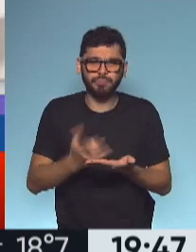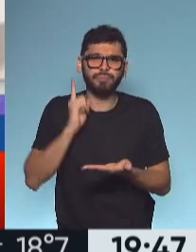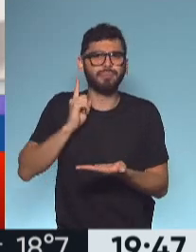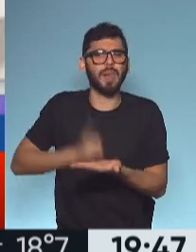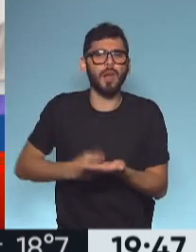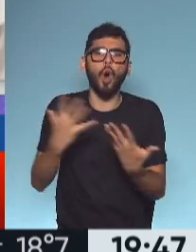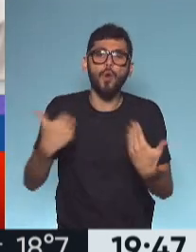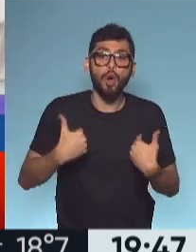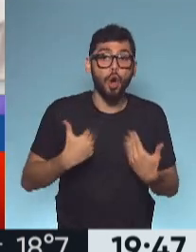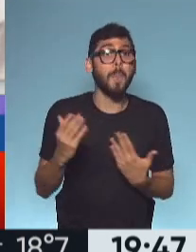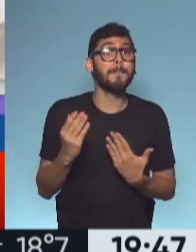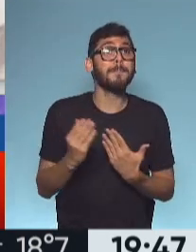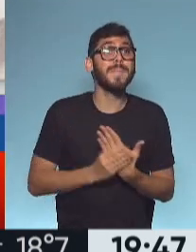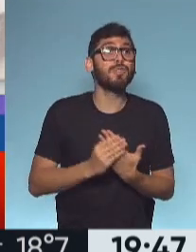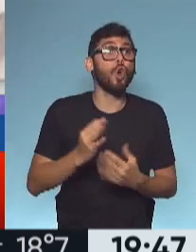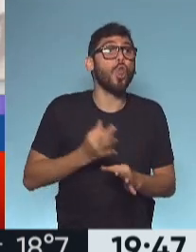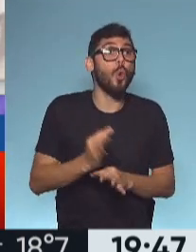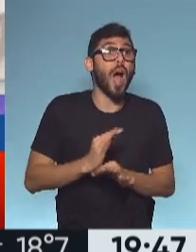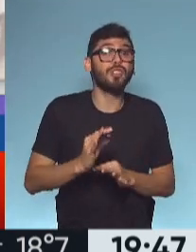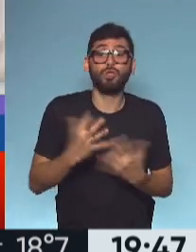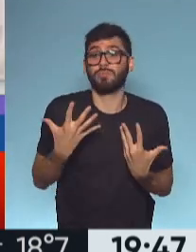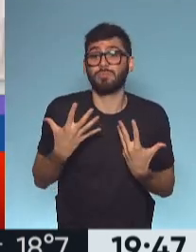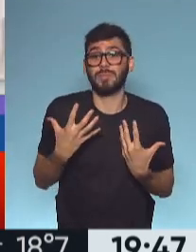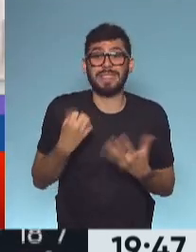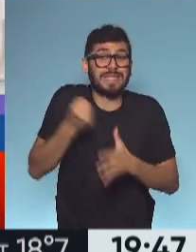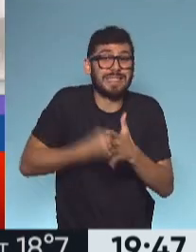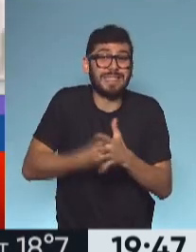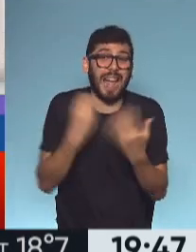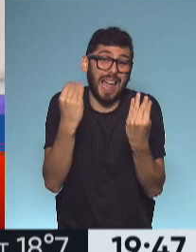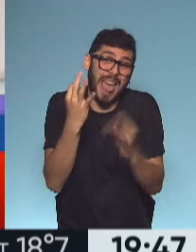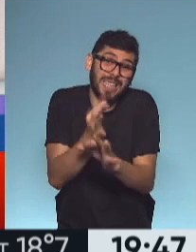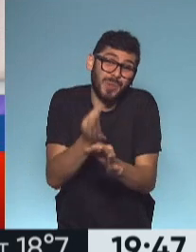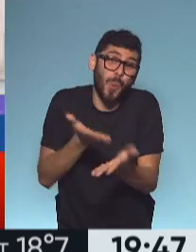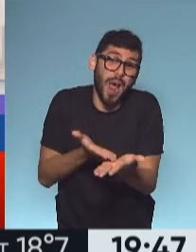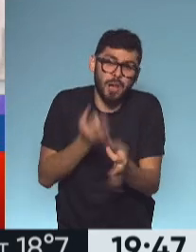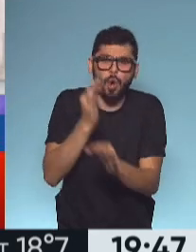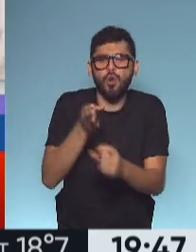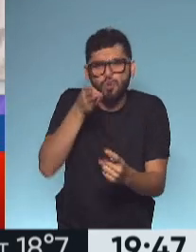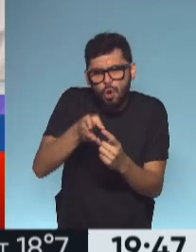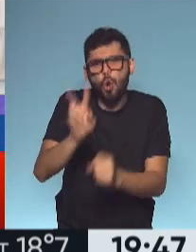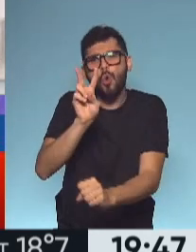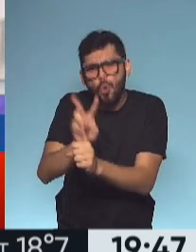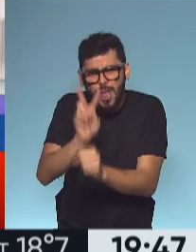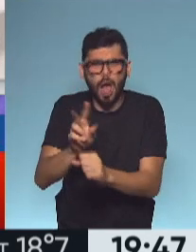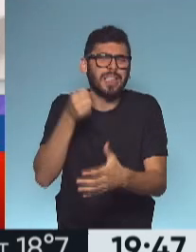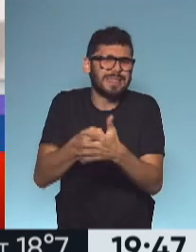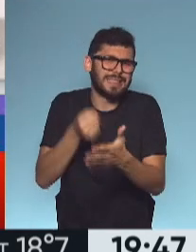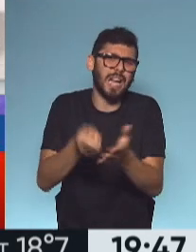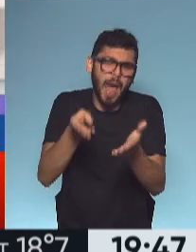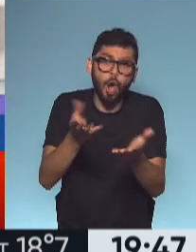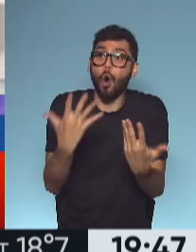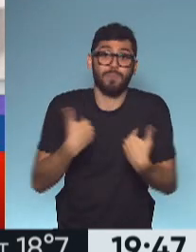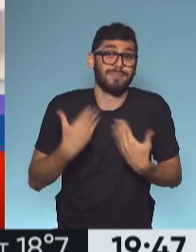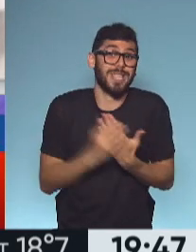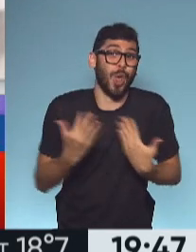en una mesa a defender la agenda educativa, ¿no? A defender en esta instancia la presencialidad cuidada, con todos los protocolos. Cuando nos